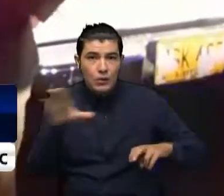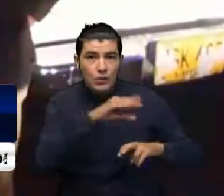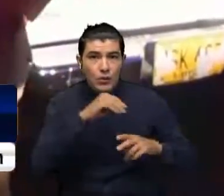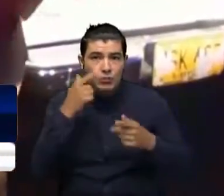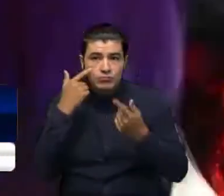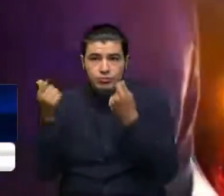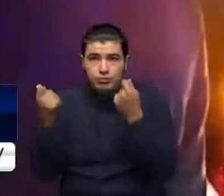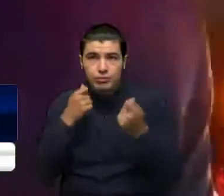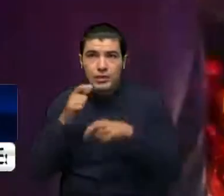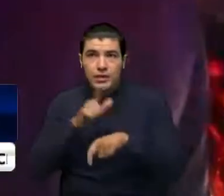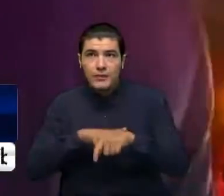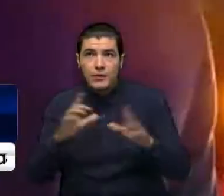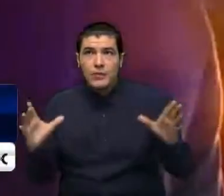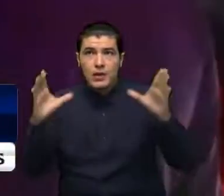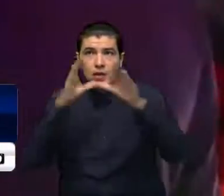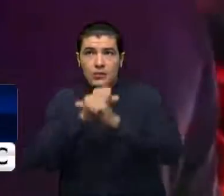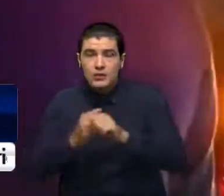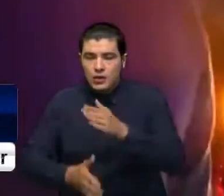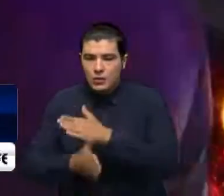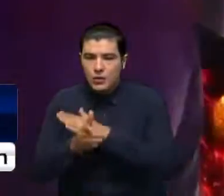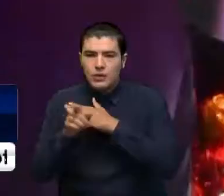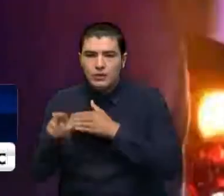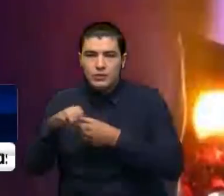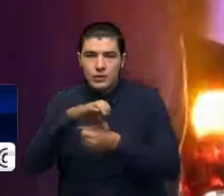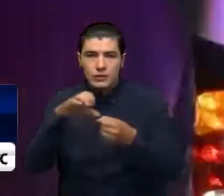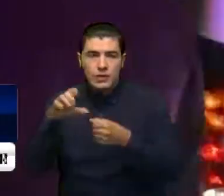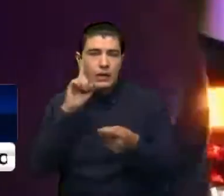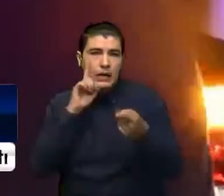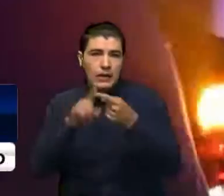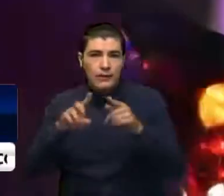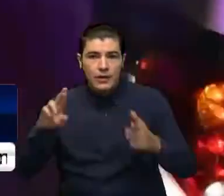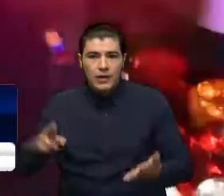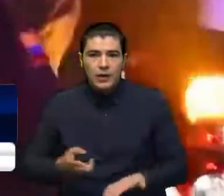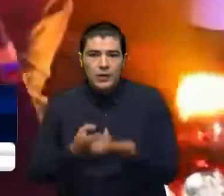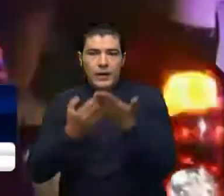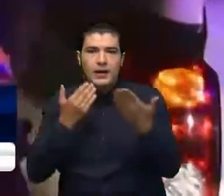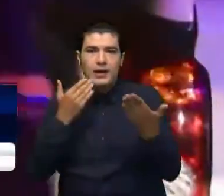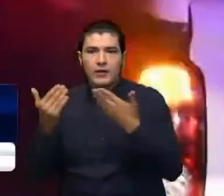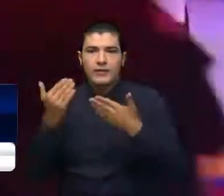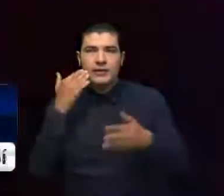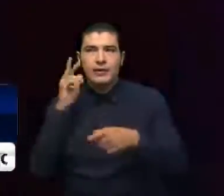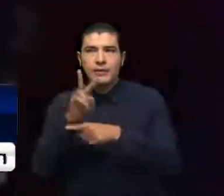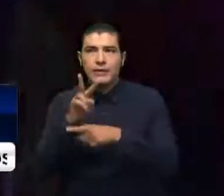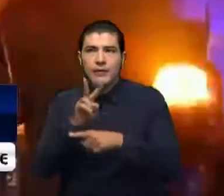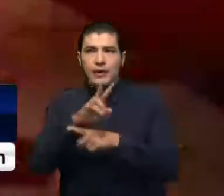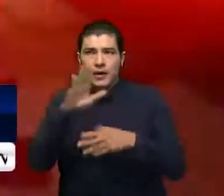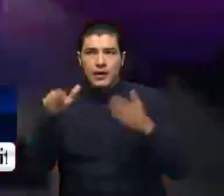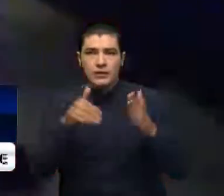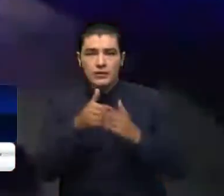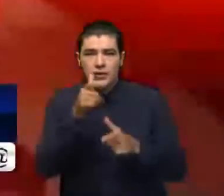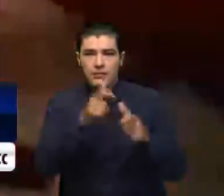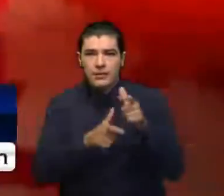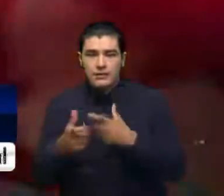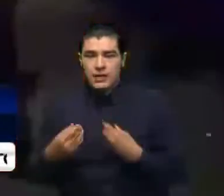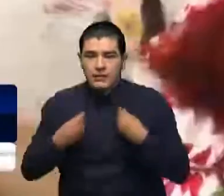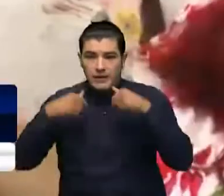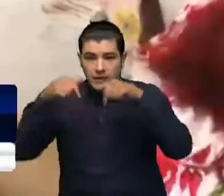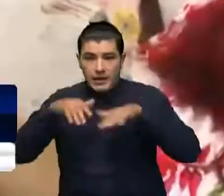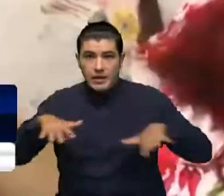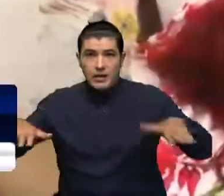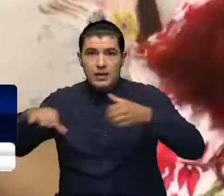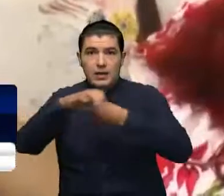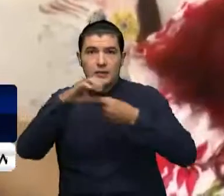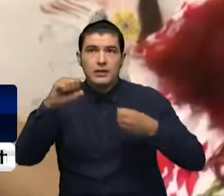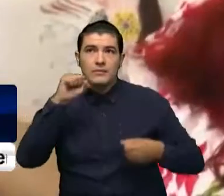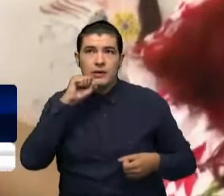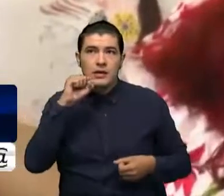control nocturno continúan en la ciudad con el fin de recuperar la confianza y seguridad para todos los habitantes del puerto petrolero. Yo